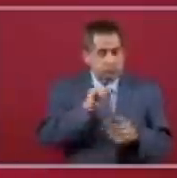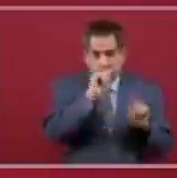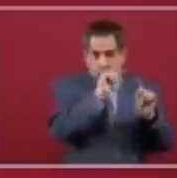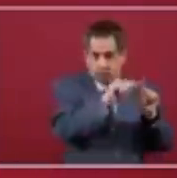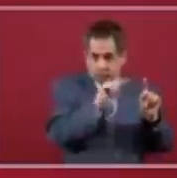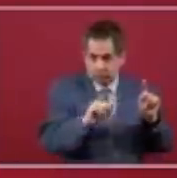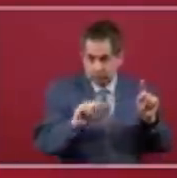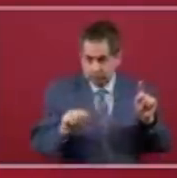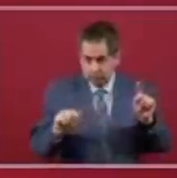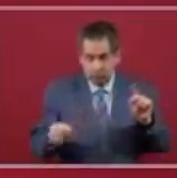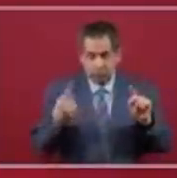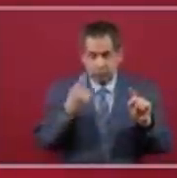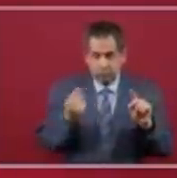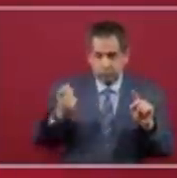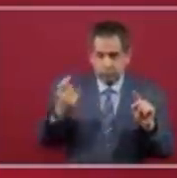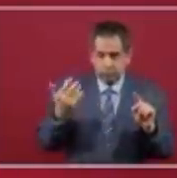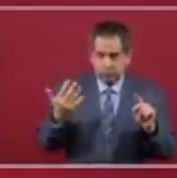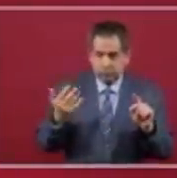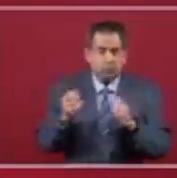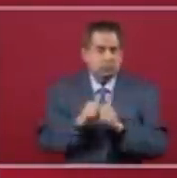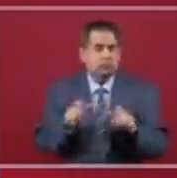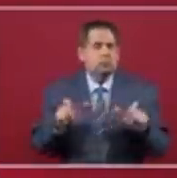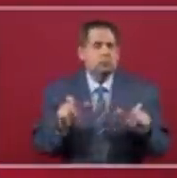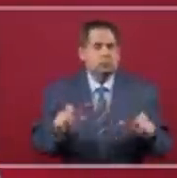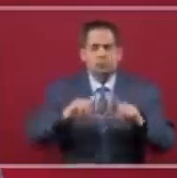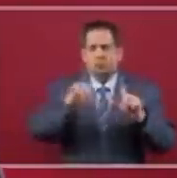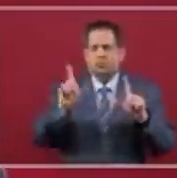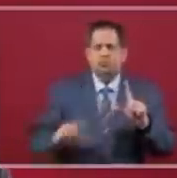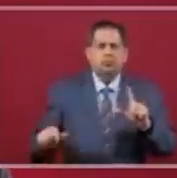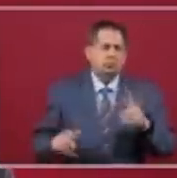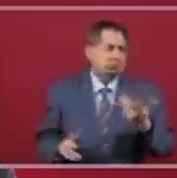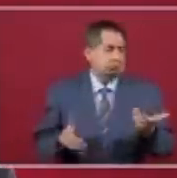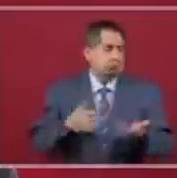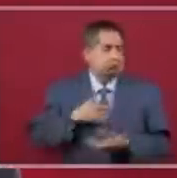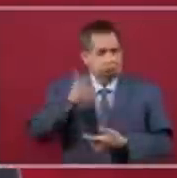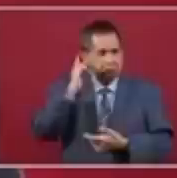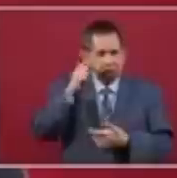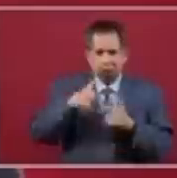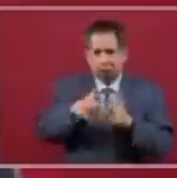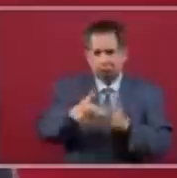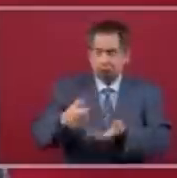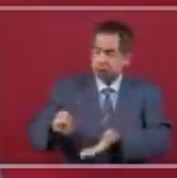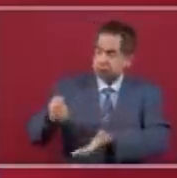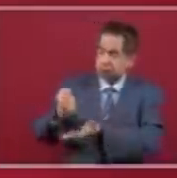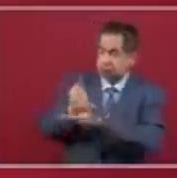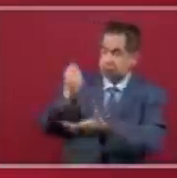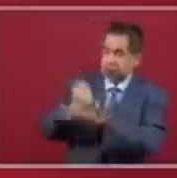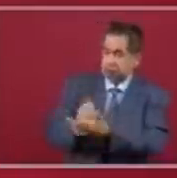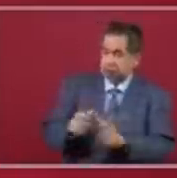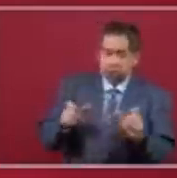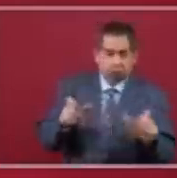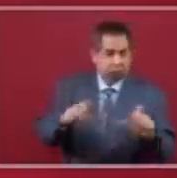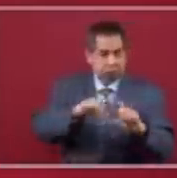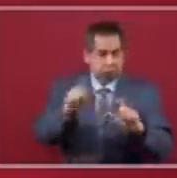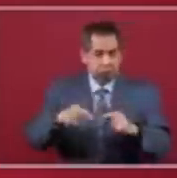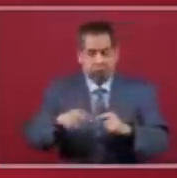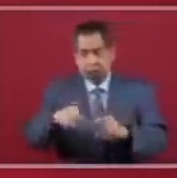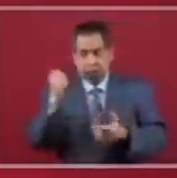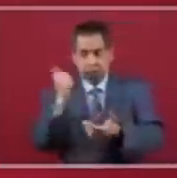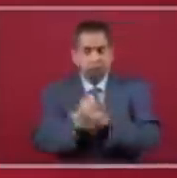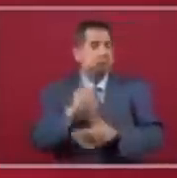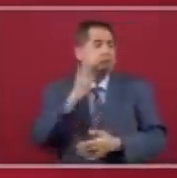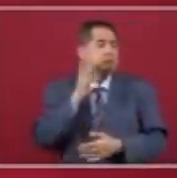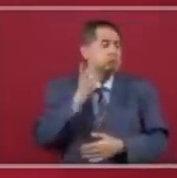regiones del país con la Guardia Nacional. Yo espero que ya se apruebe la Guardia por la